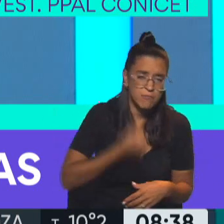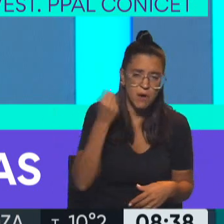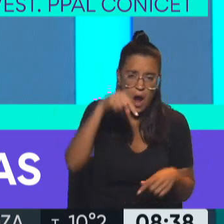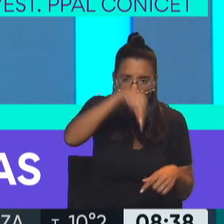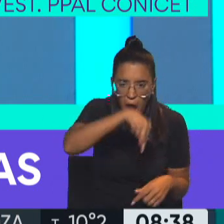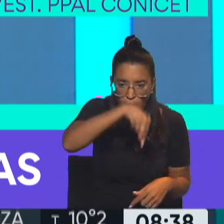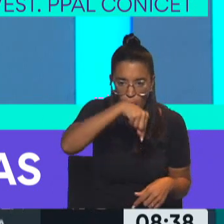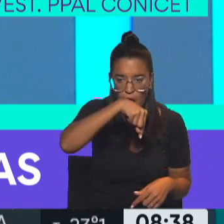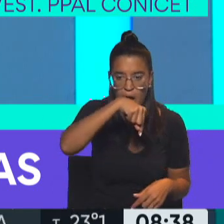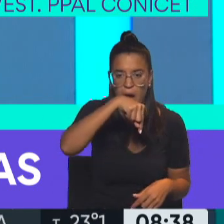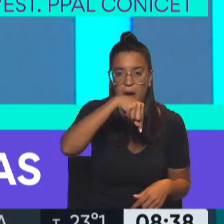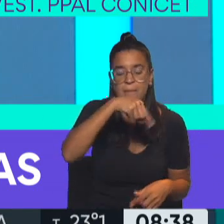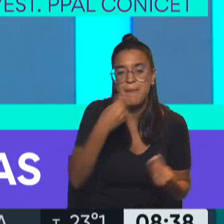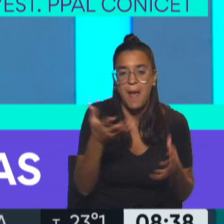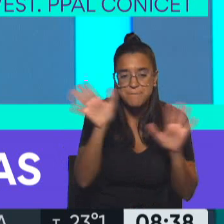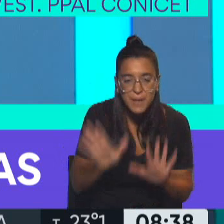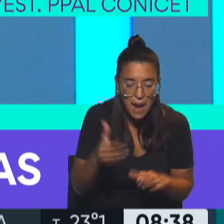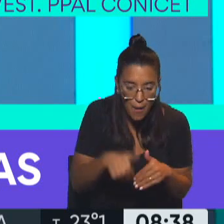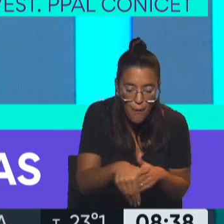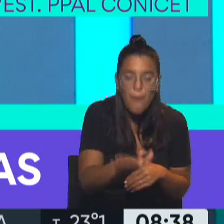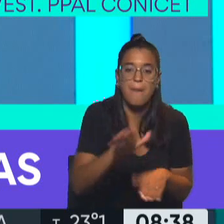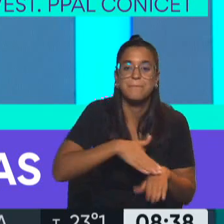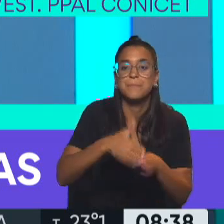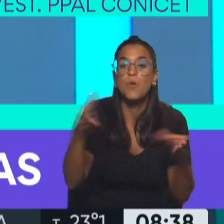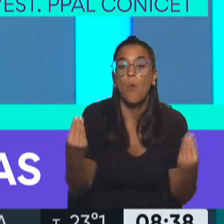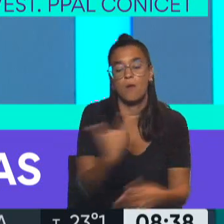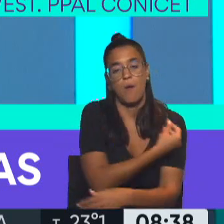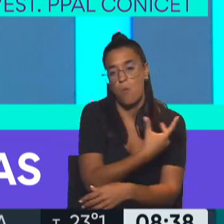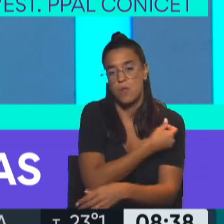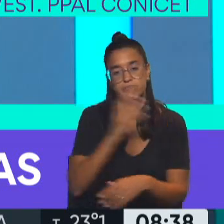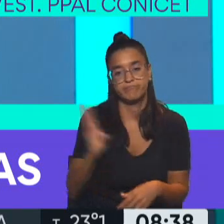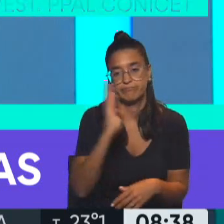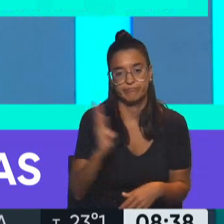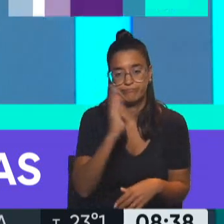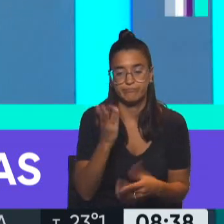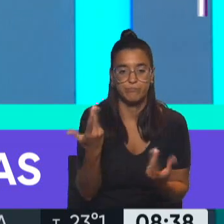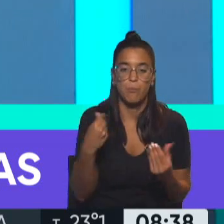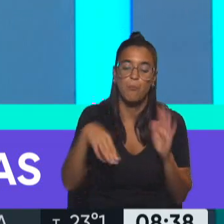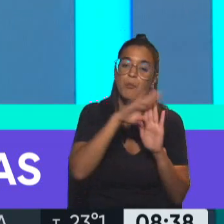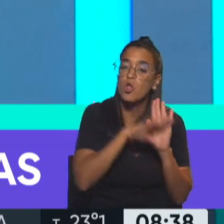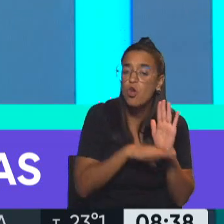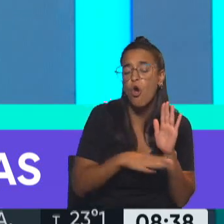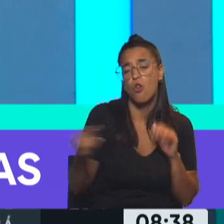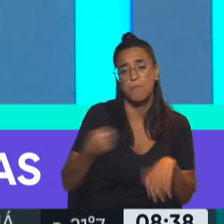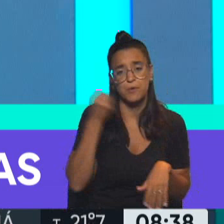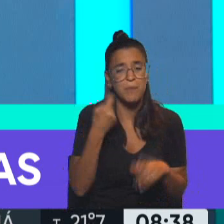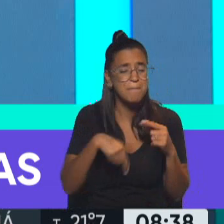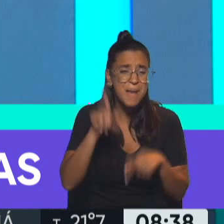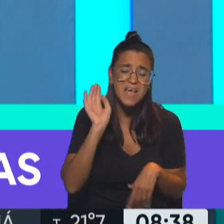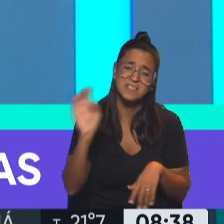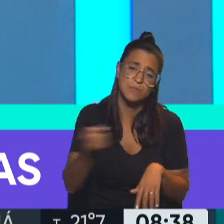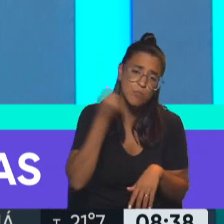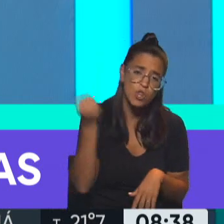para encarar y para prepararnos para este periodo es la vacunación. O sea, los protocolos son fundamentales, pero más importante que